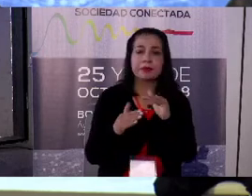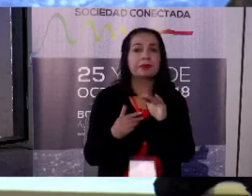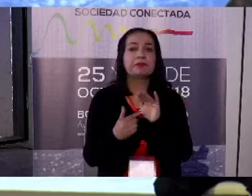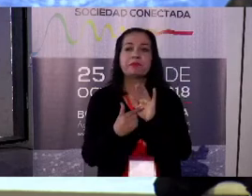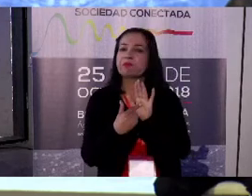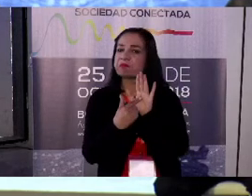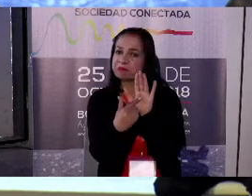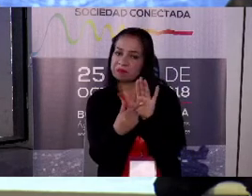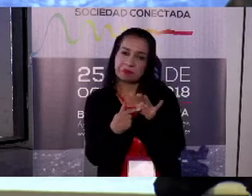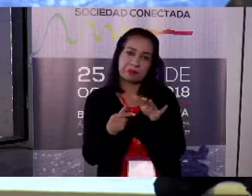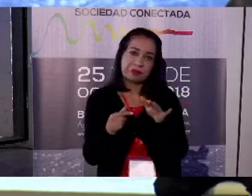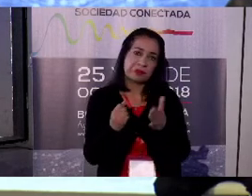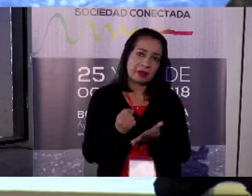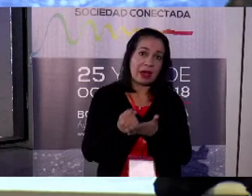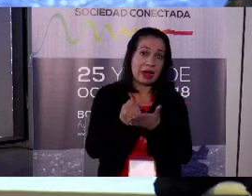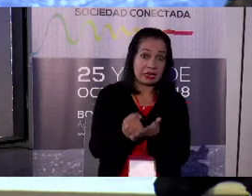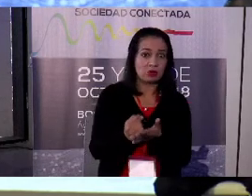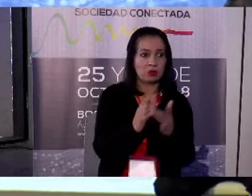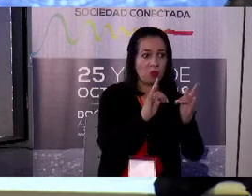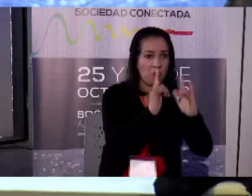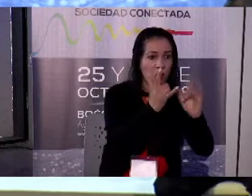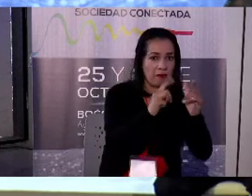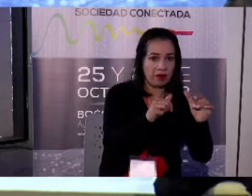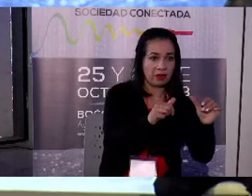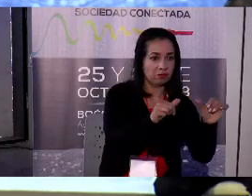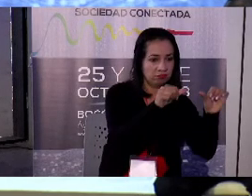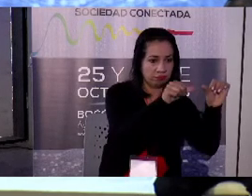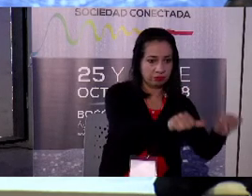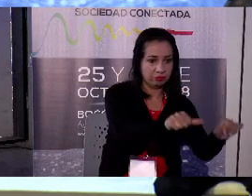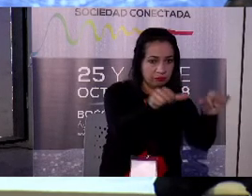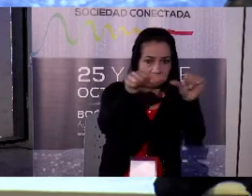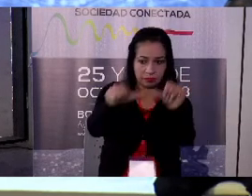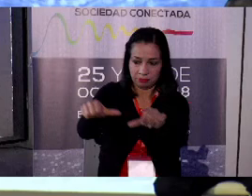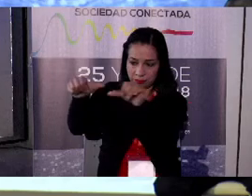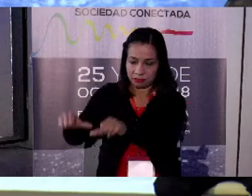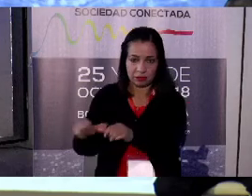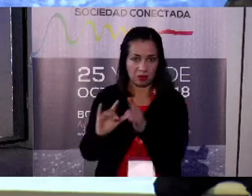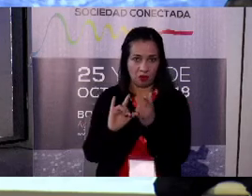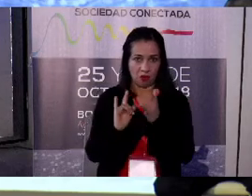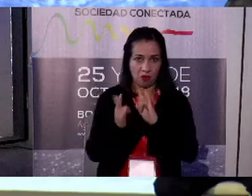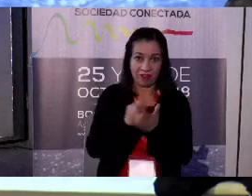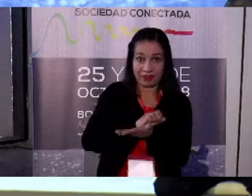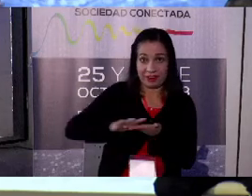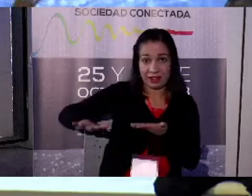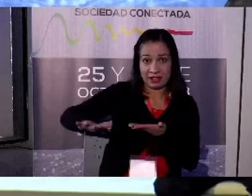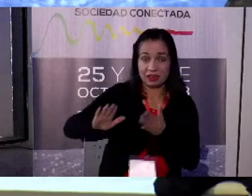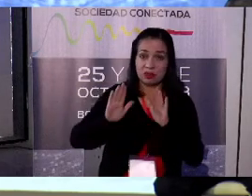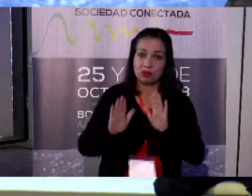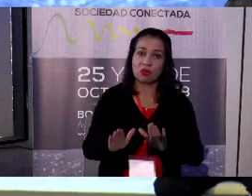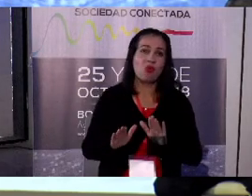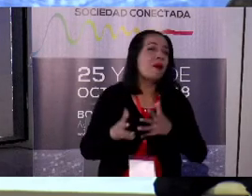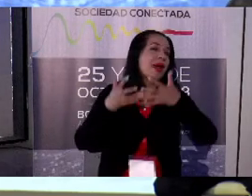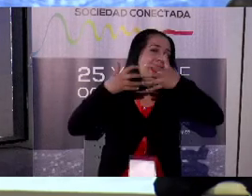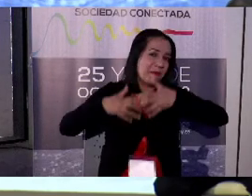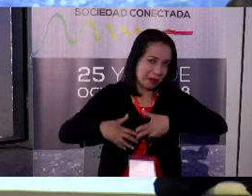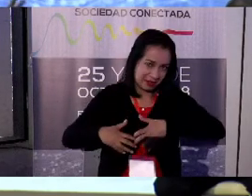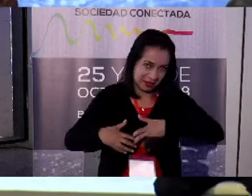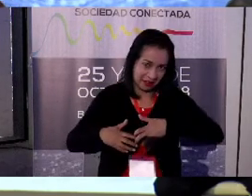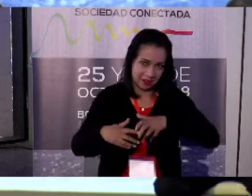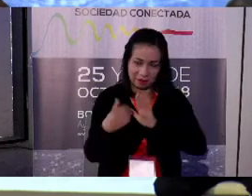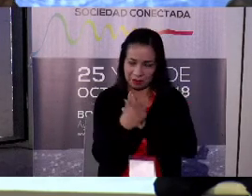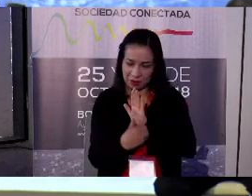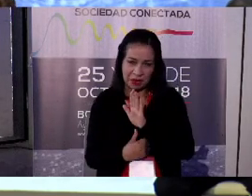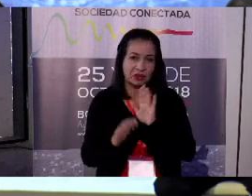al a la implantación de wi-fi es lo que Nosotros le llamamos no empresarios seguro que ustedes tienen eso son